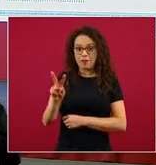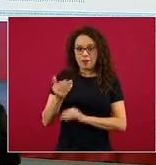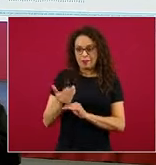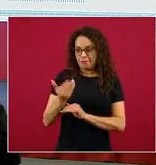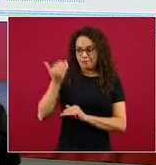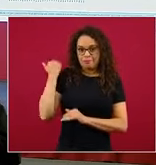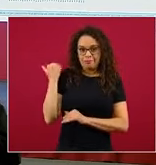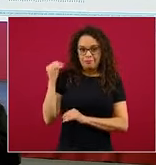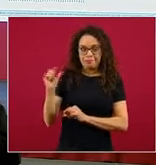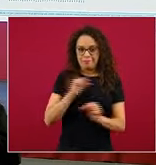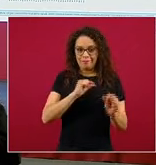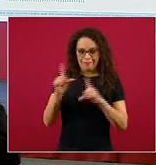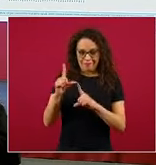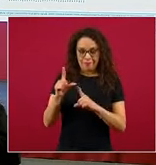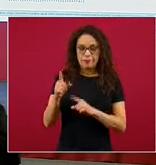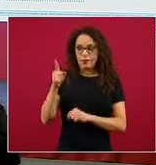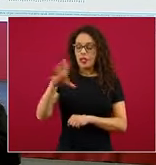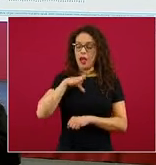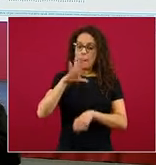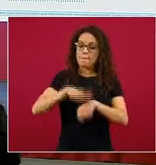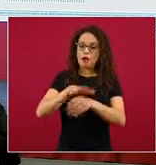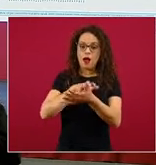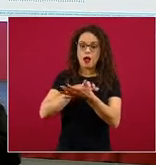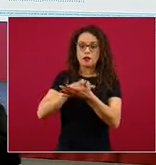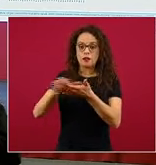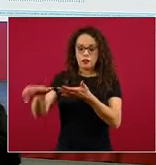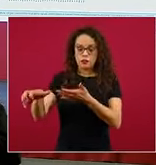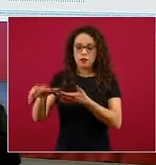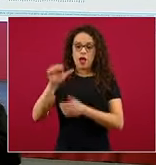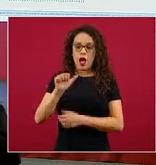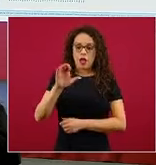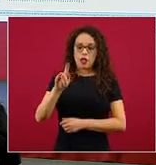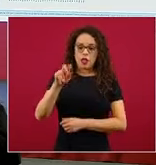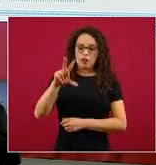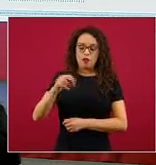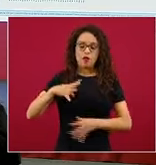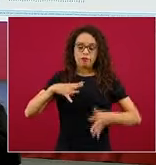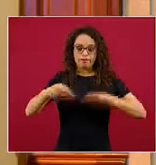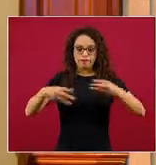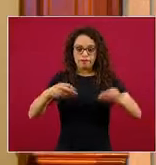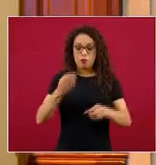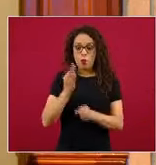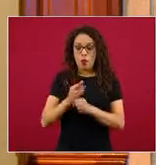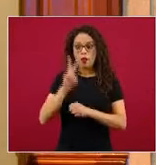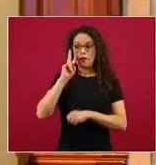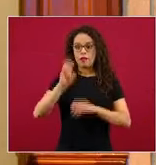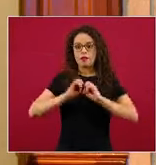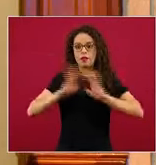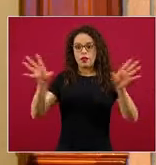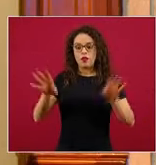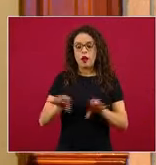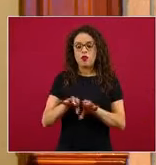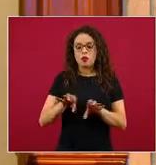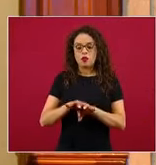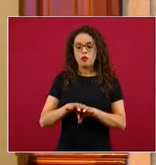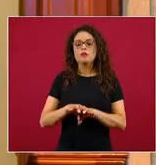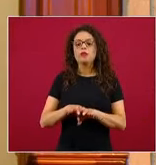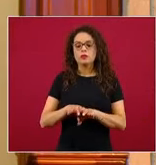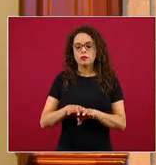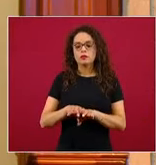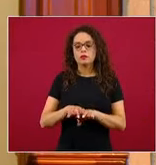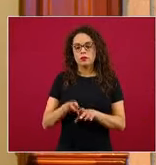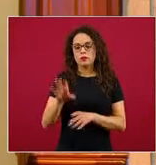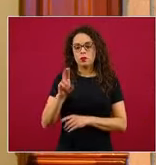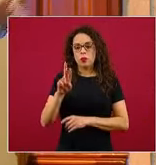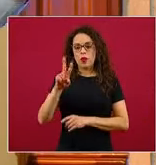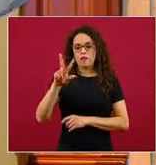previa, concentra el mayor porcentaje de la epidemia activa, y podemos verlo claramente en el comportamiento de sus